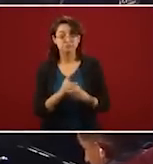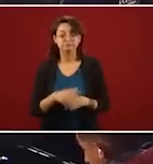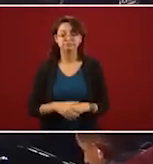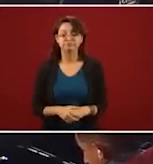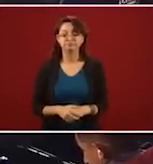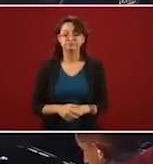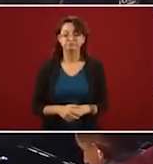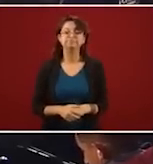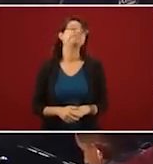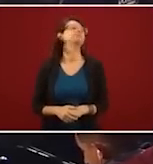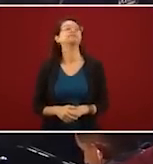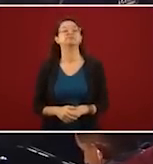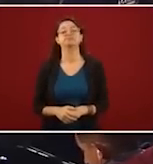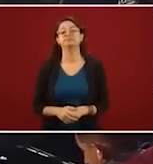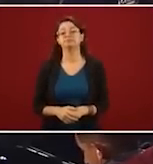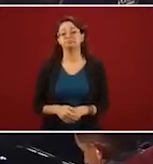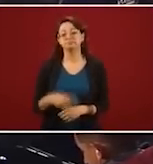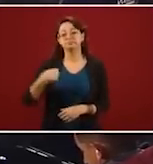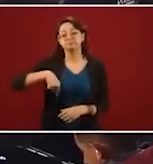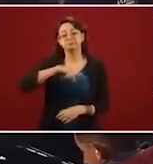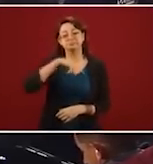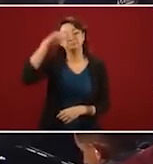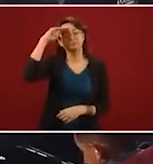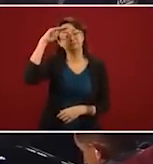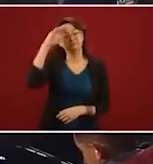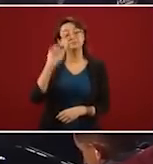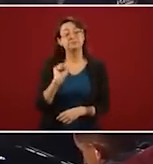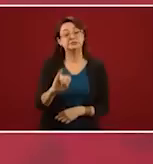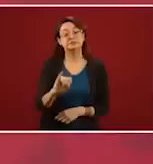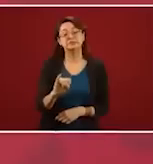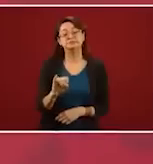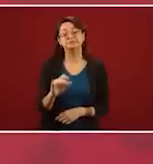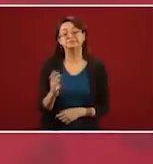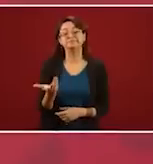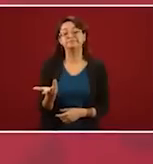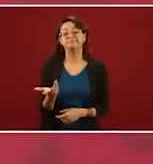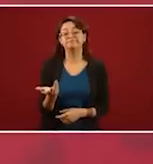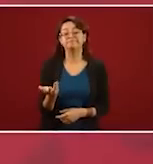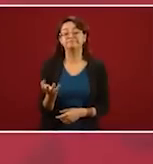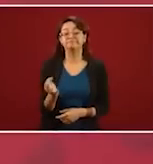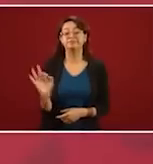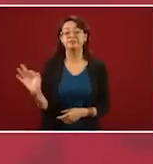una hipótesis de que ellos están